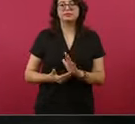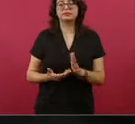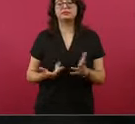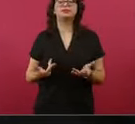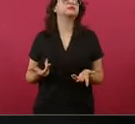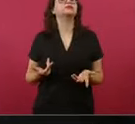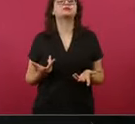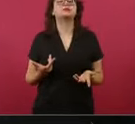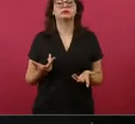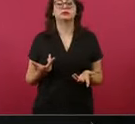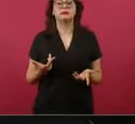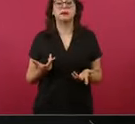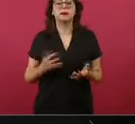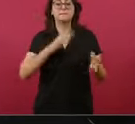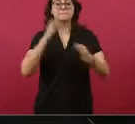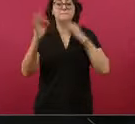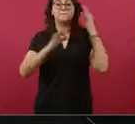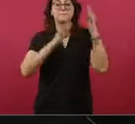que